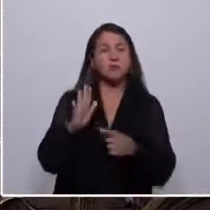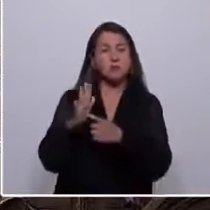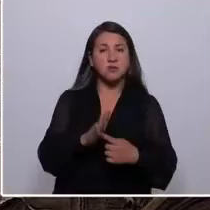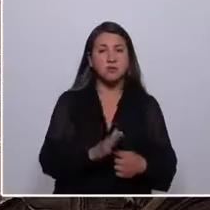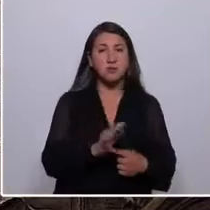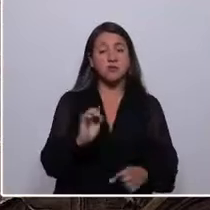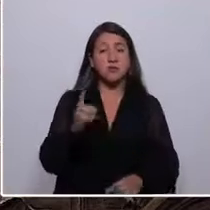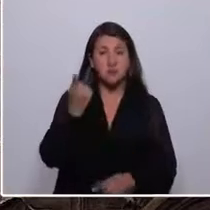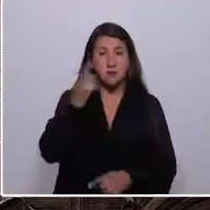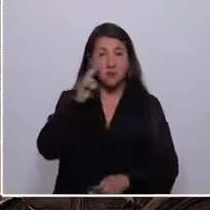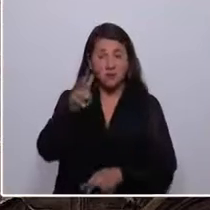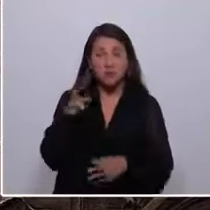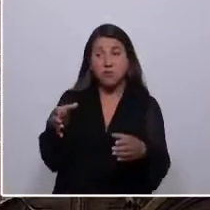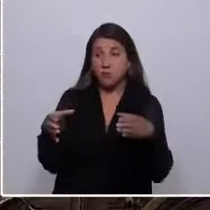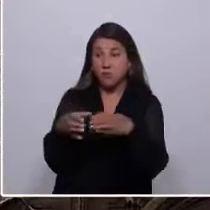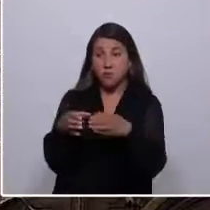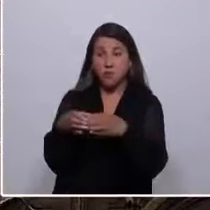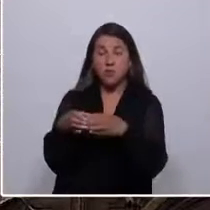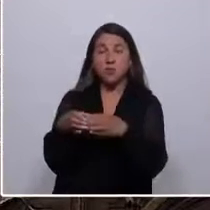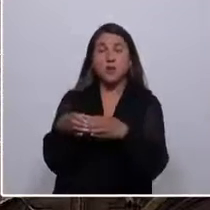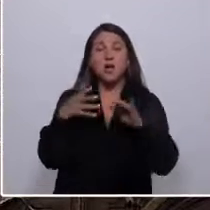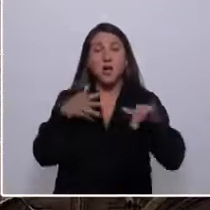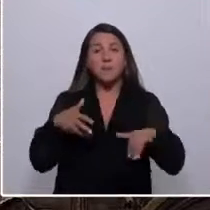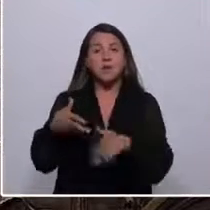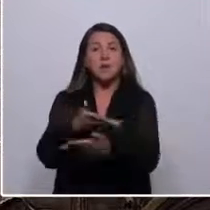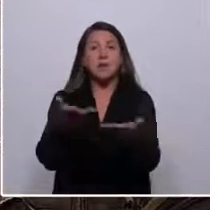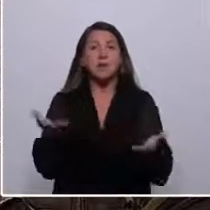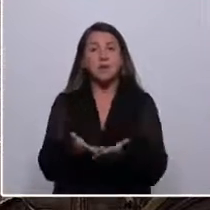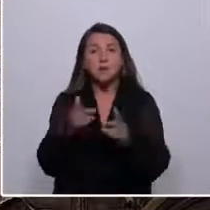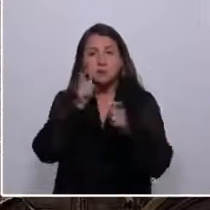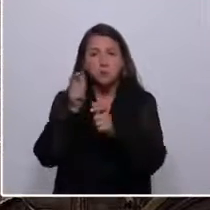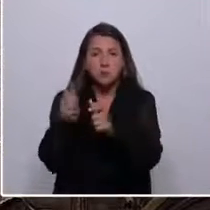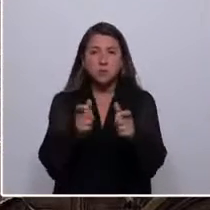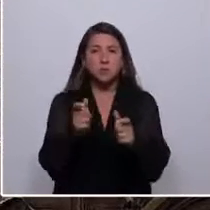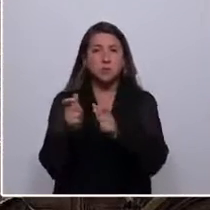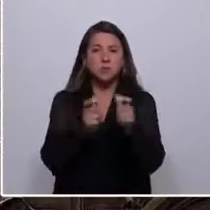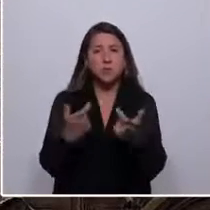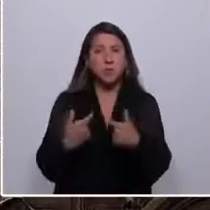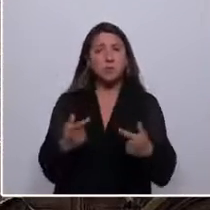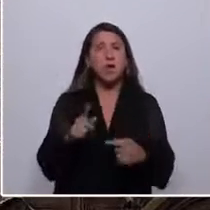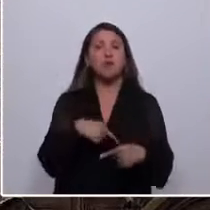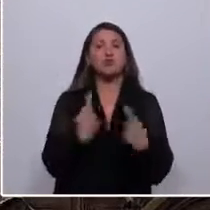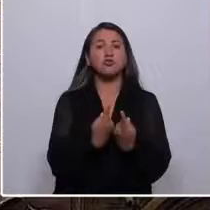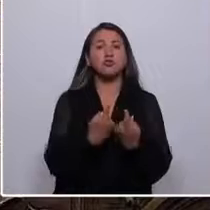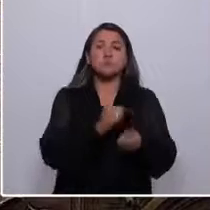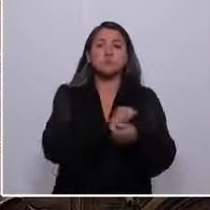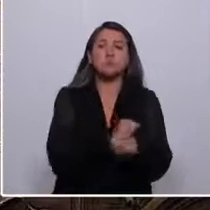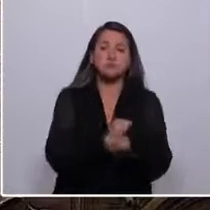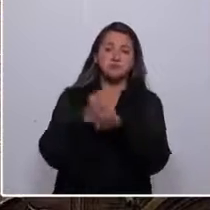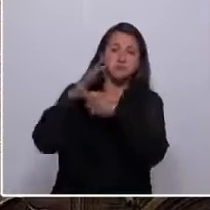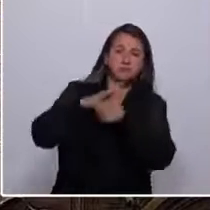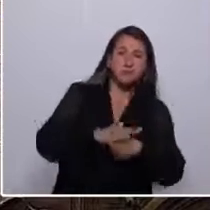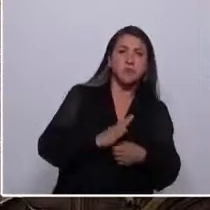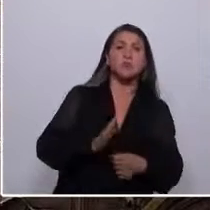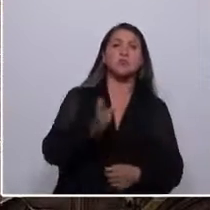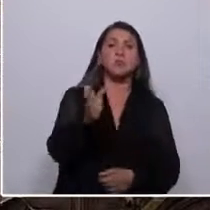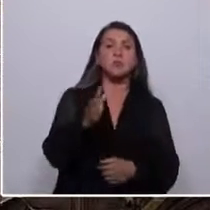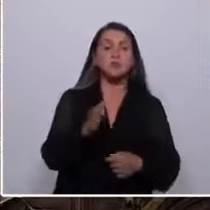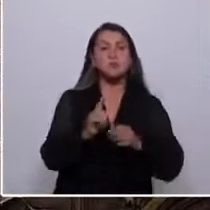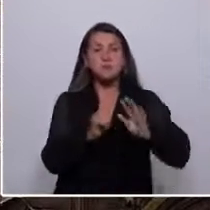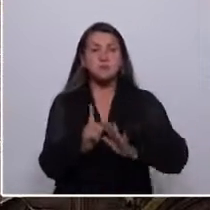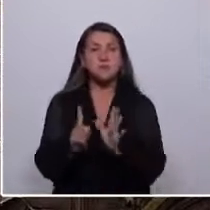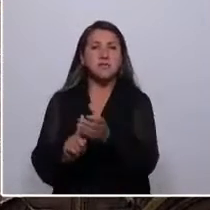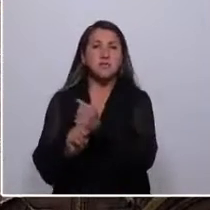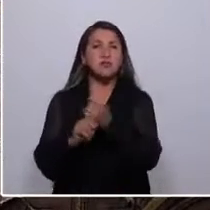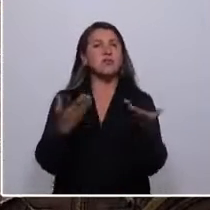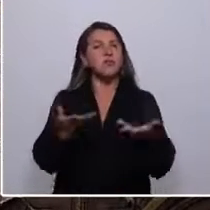primera persona el clasismo. A sus marchas, a ustedes, los custodiaban y resguardaban, y a nosotros nos reprimían, y nos siguen persiguiendo. ¿Cómo